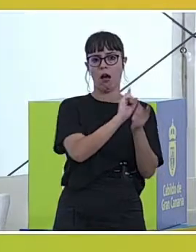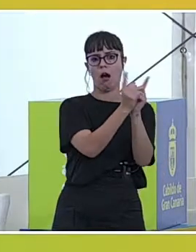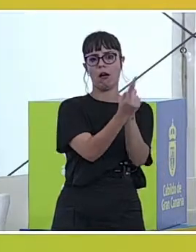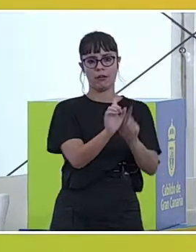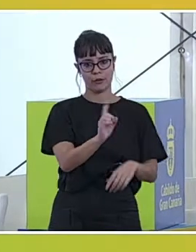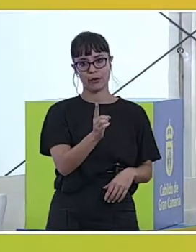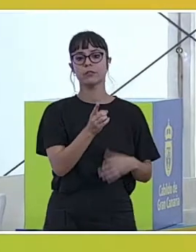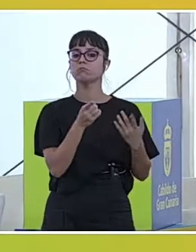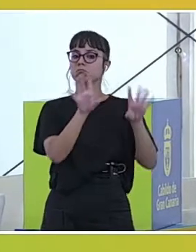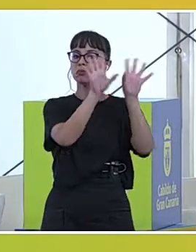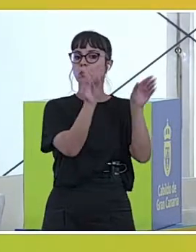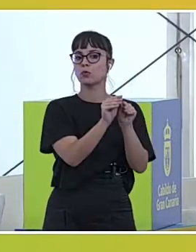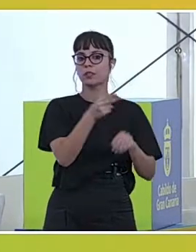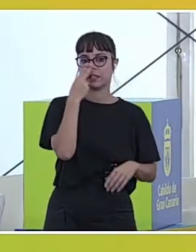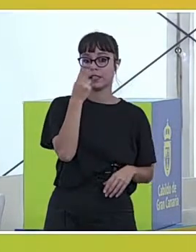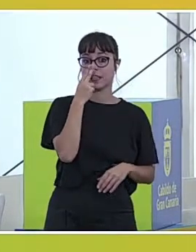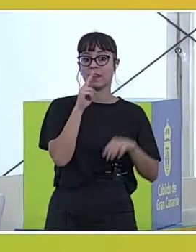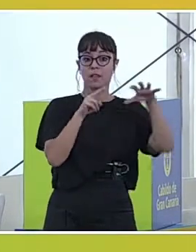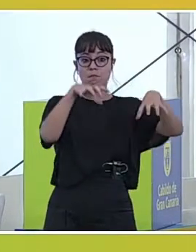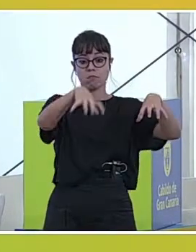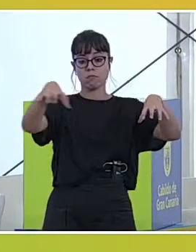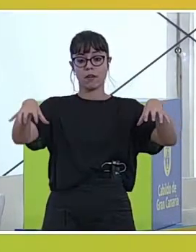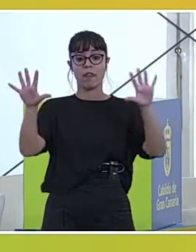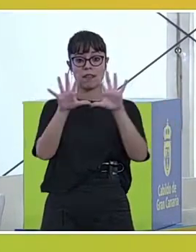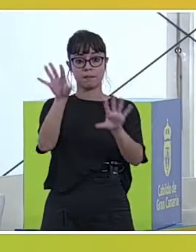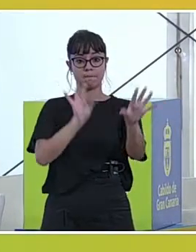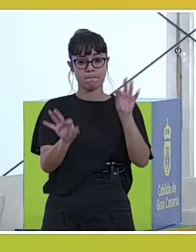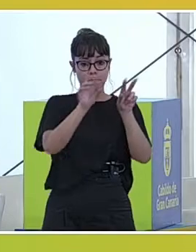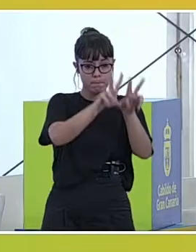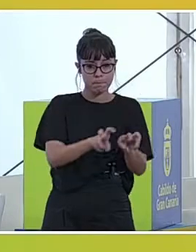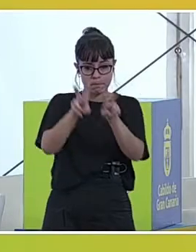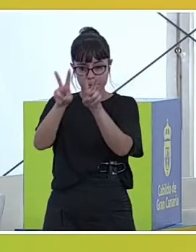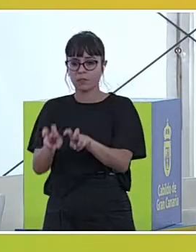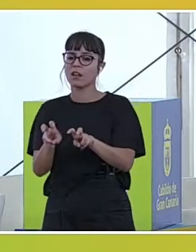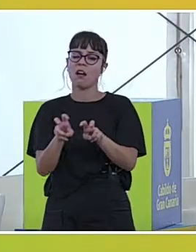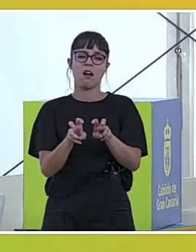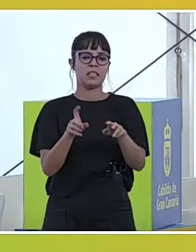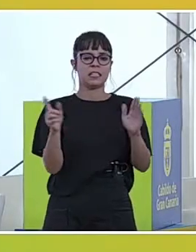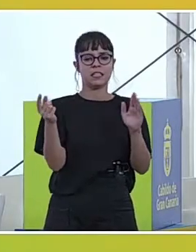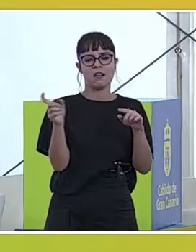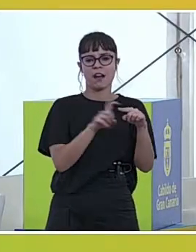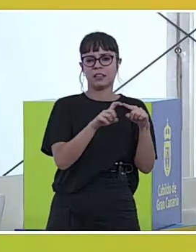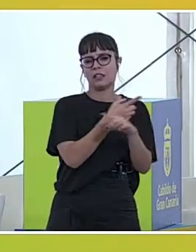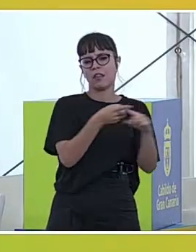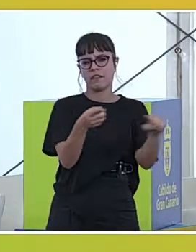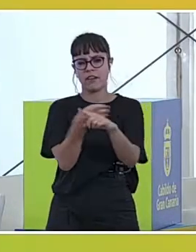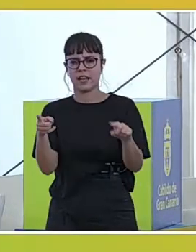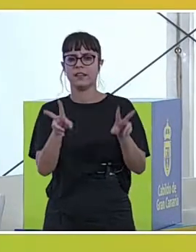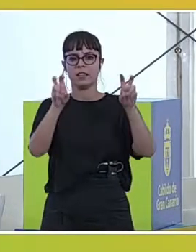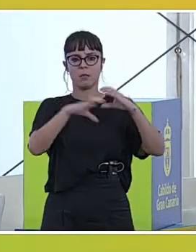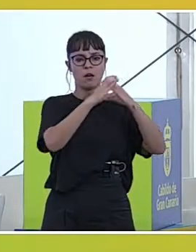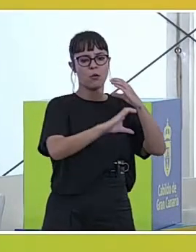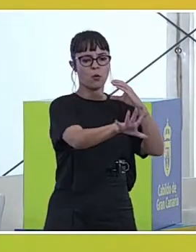conclusión bastante interesante. De las 10 plantas desaladoras con todo tipo de variabilidad en cuanto a toma,